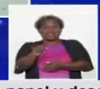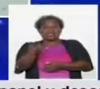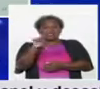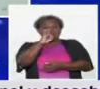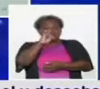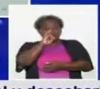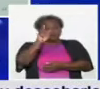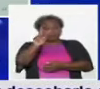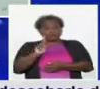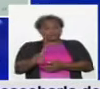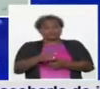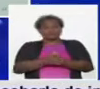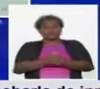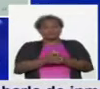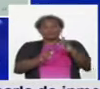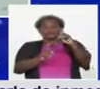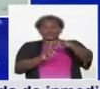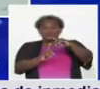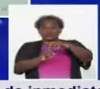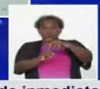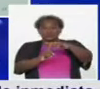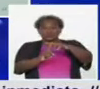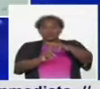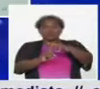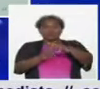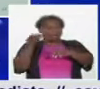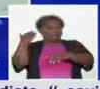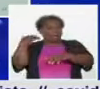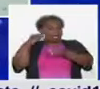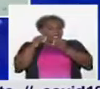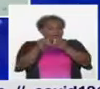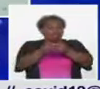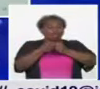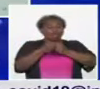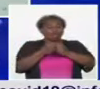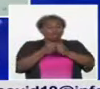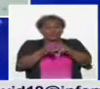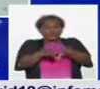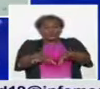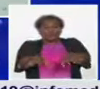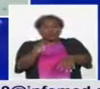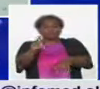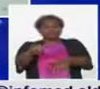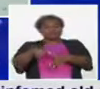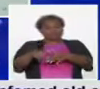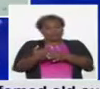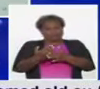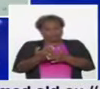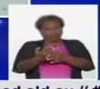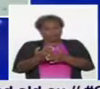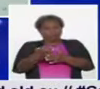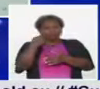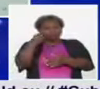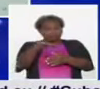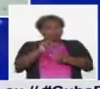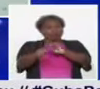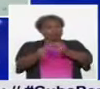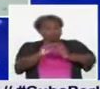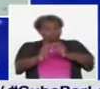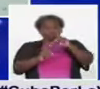Las Tunas, después de la fuerte transmisión que presentó en los últimos días, va logrando un control de la